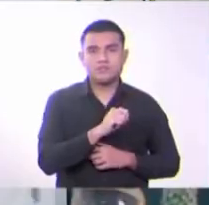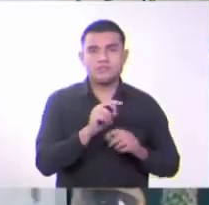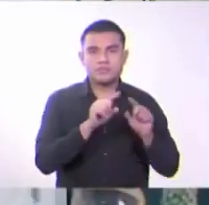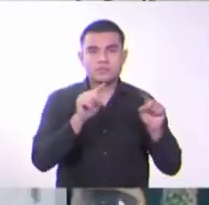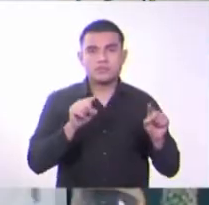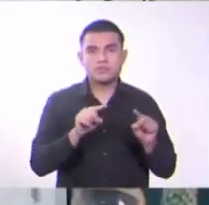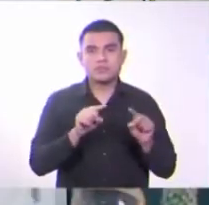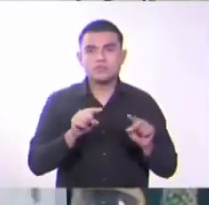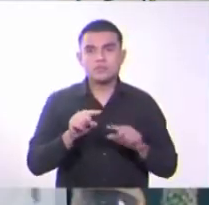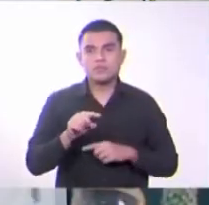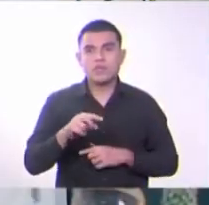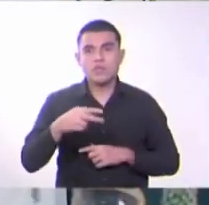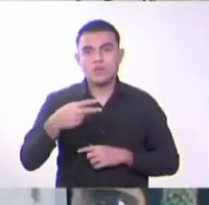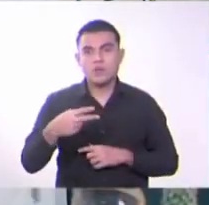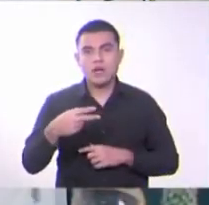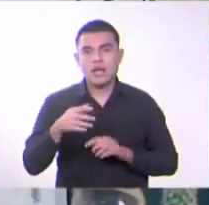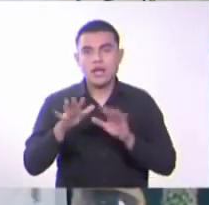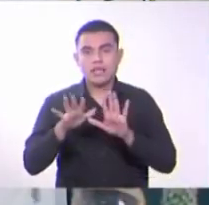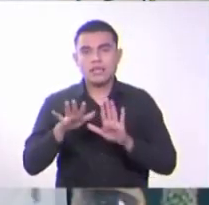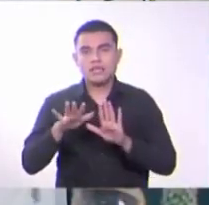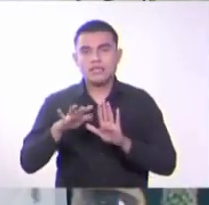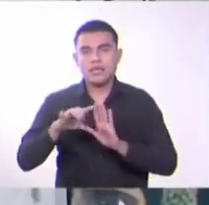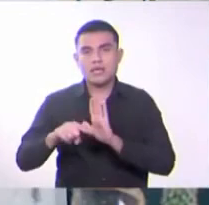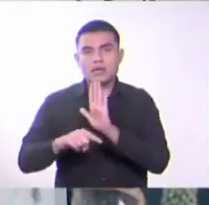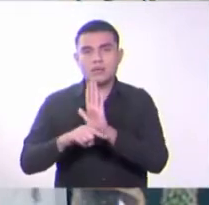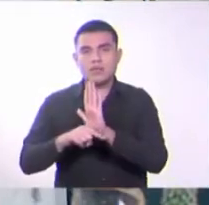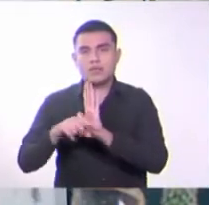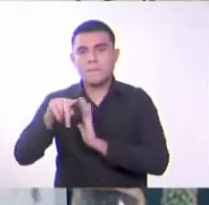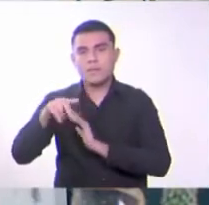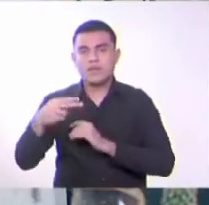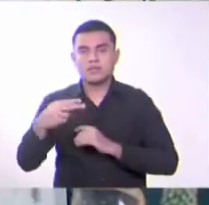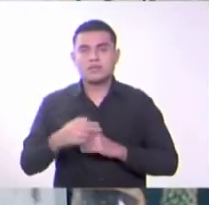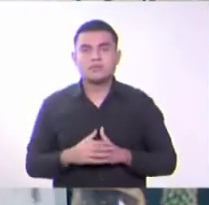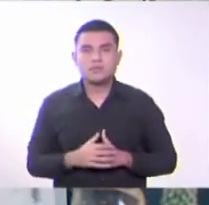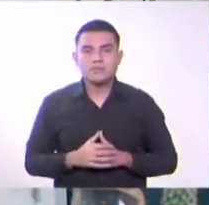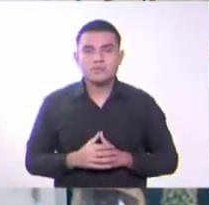a 10 a la menos pH.